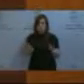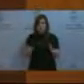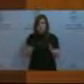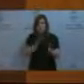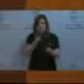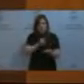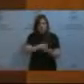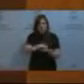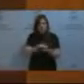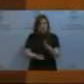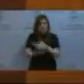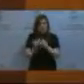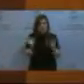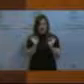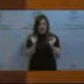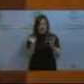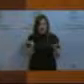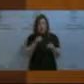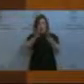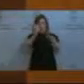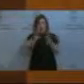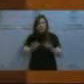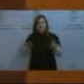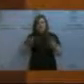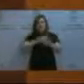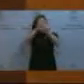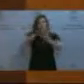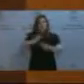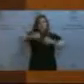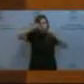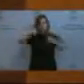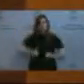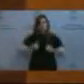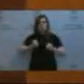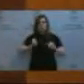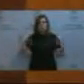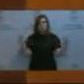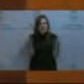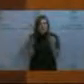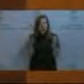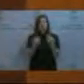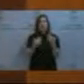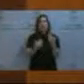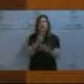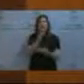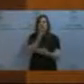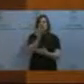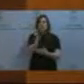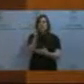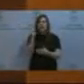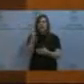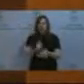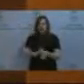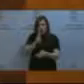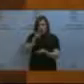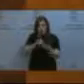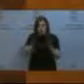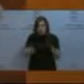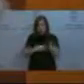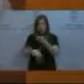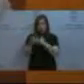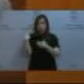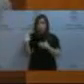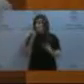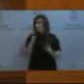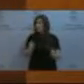ninguna duda que haya un informe claro y contundente de qué pasó ese día 30 de enero de 2008. Como no es oficial, no